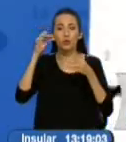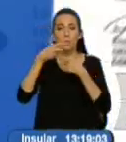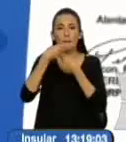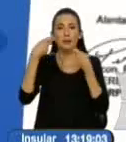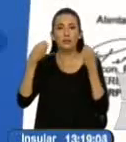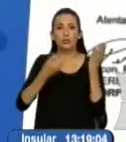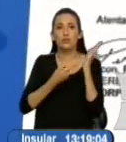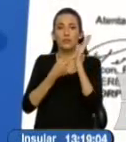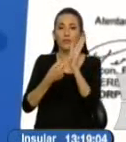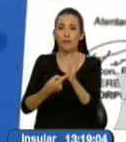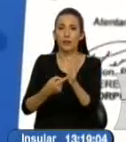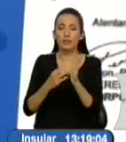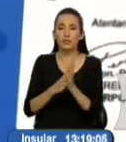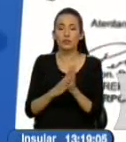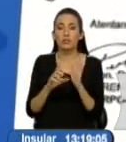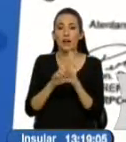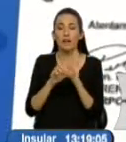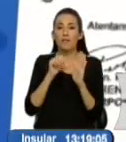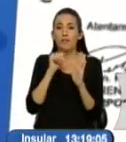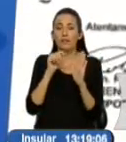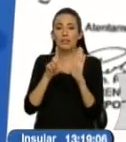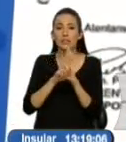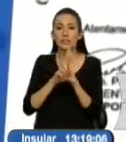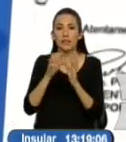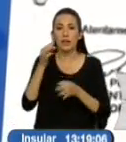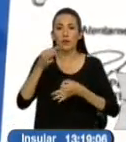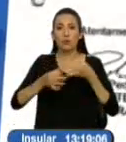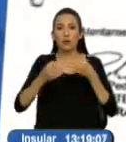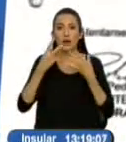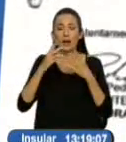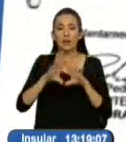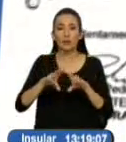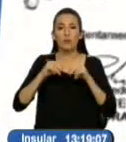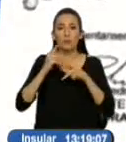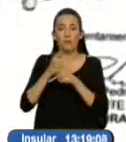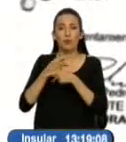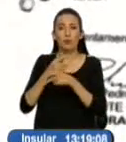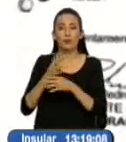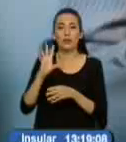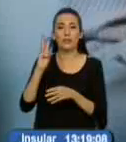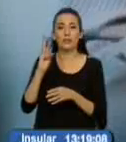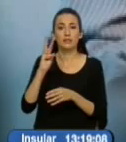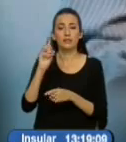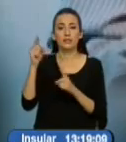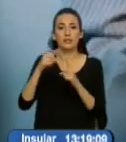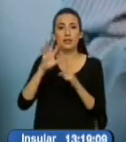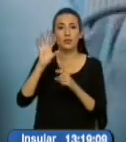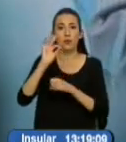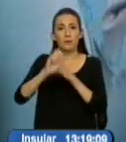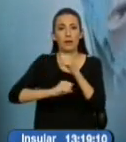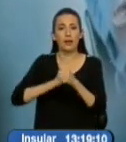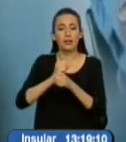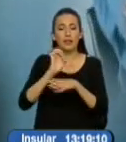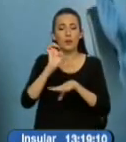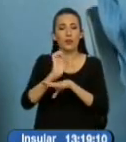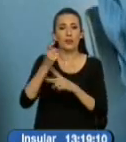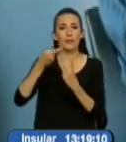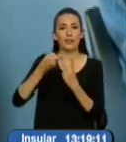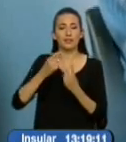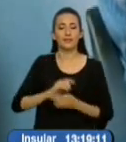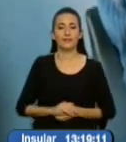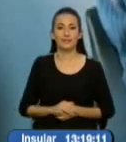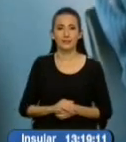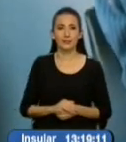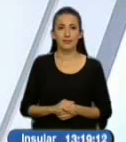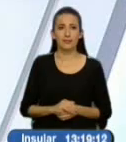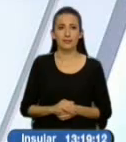los cuales habría accedido de manera ilegal a un cargo público, delito sancionado con una pena de 6 a 9 años de cárcel. Carlos Flores, Ecuador TV.